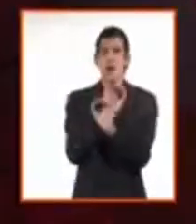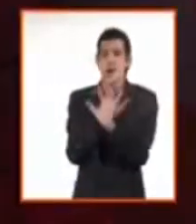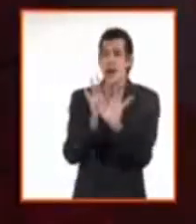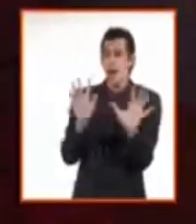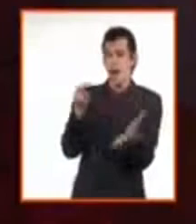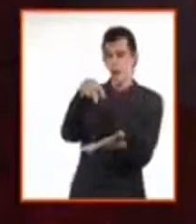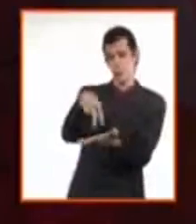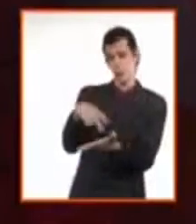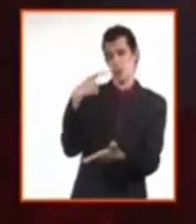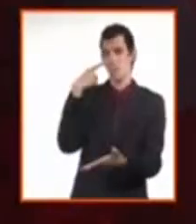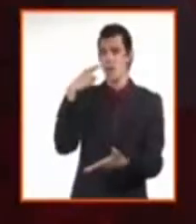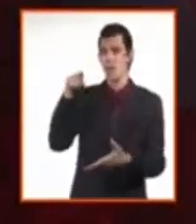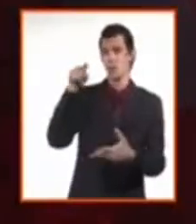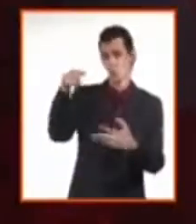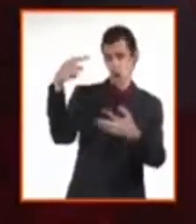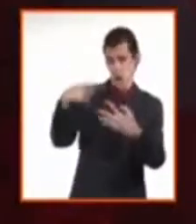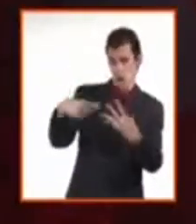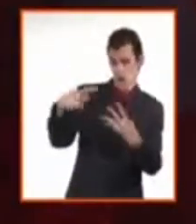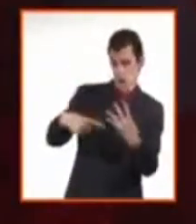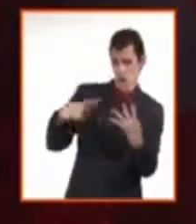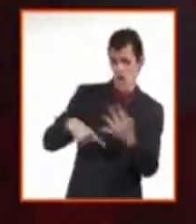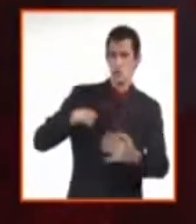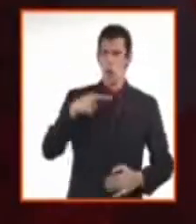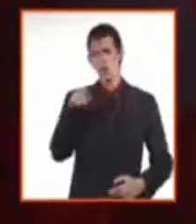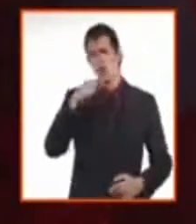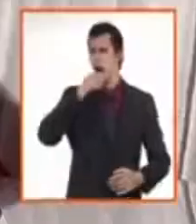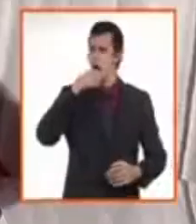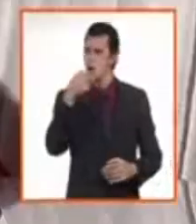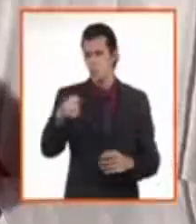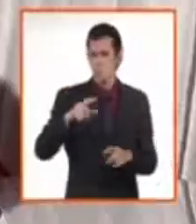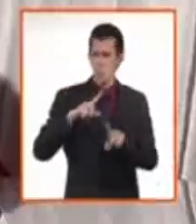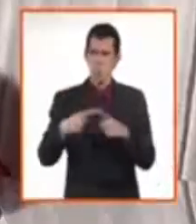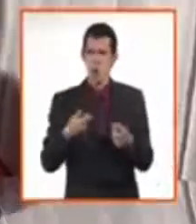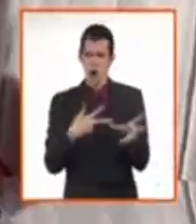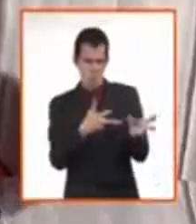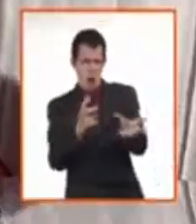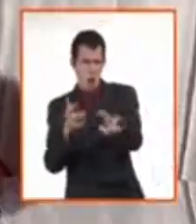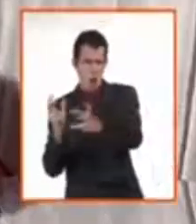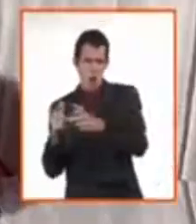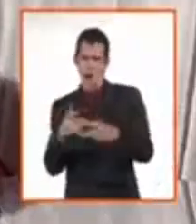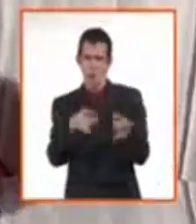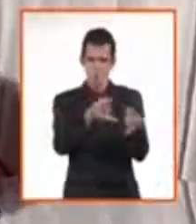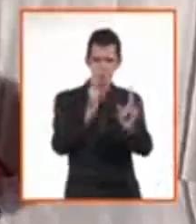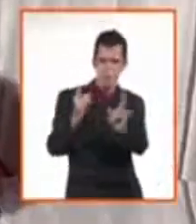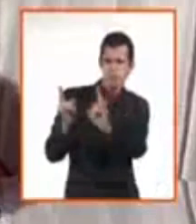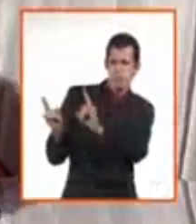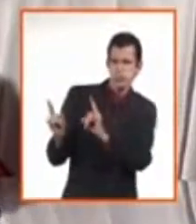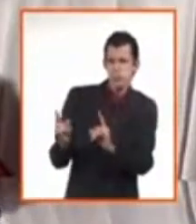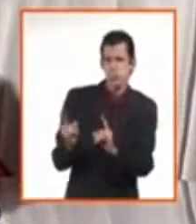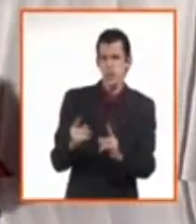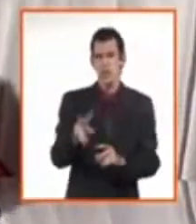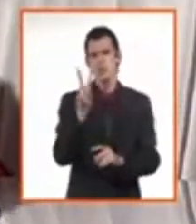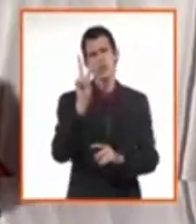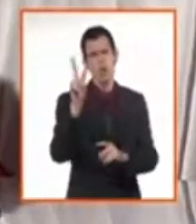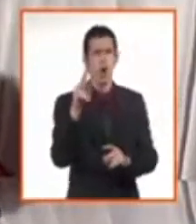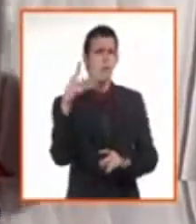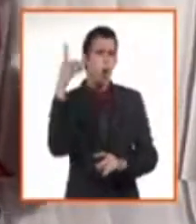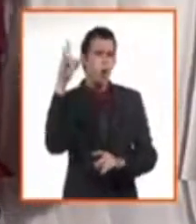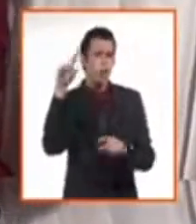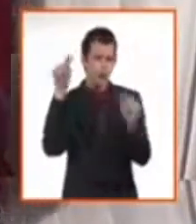su discurso el jueves que lo acusó hablo de las masacres de dos masacres en bolivia los bolivianos